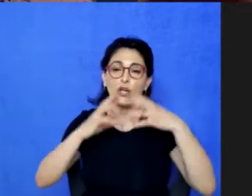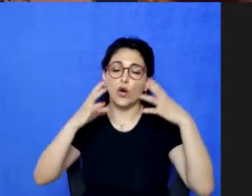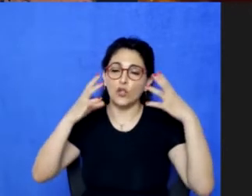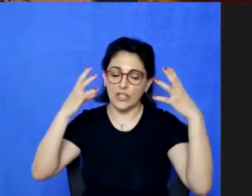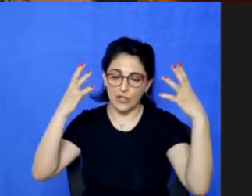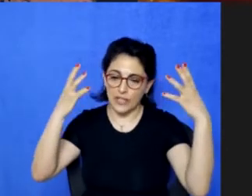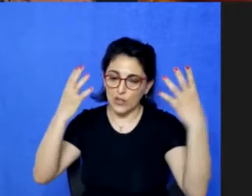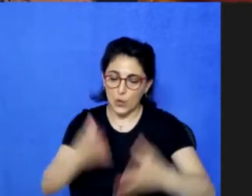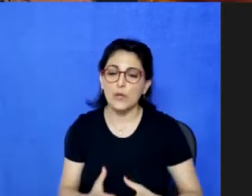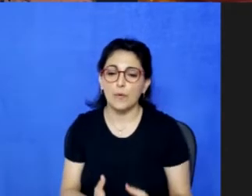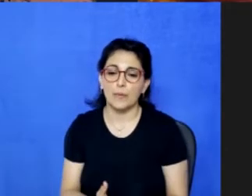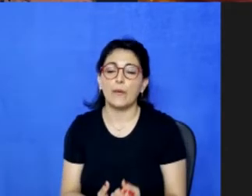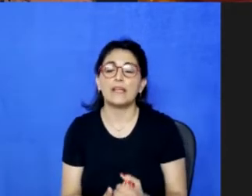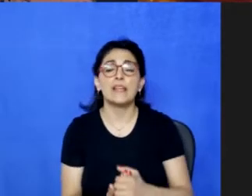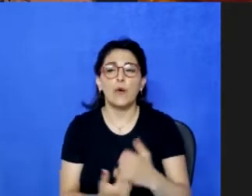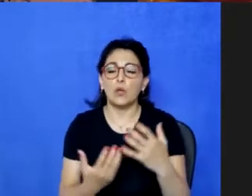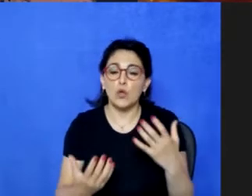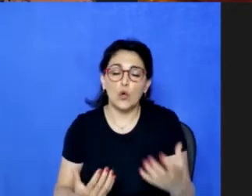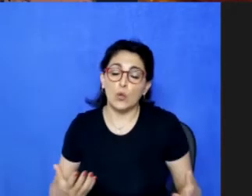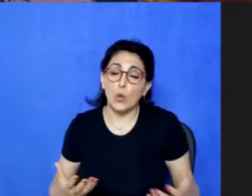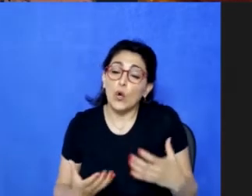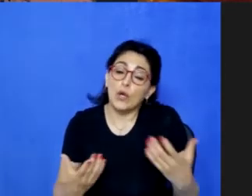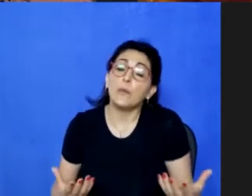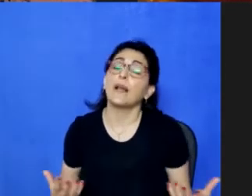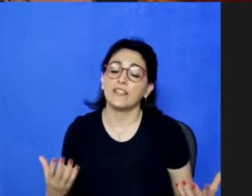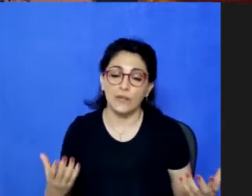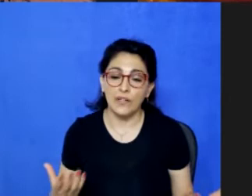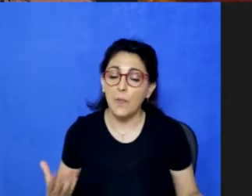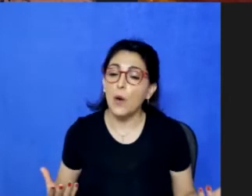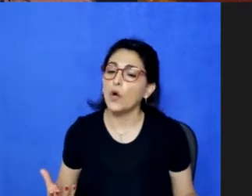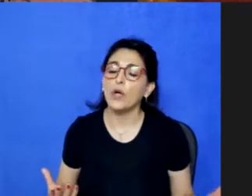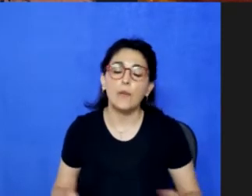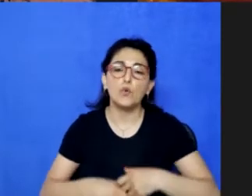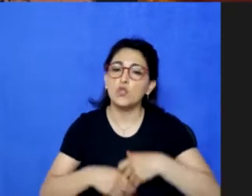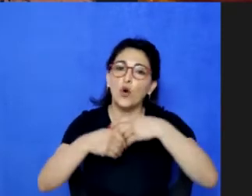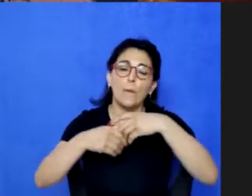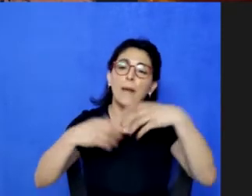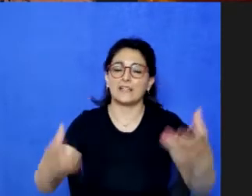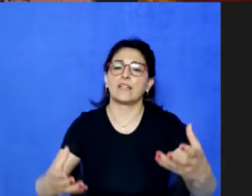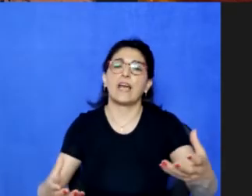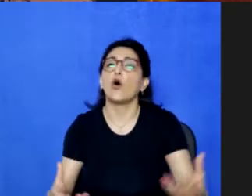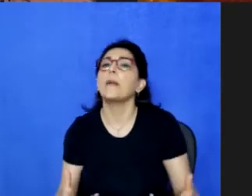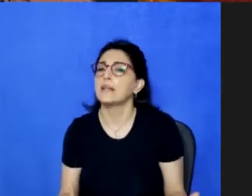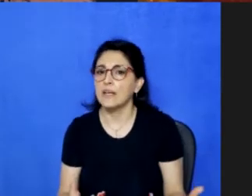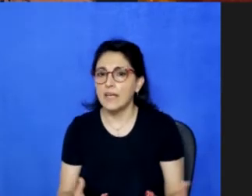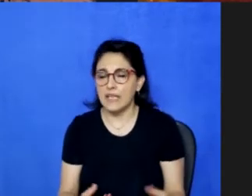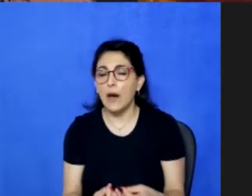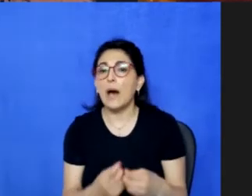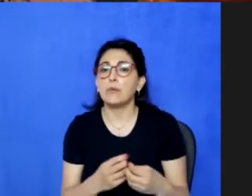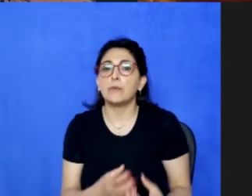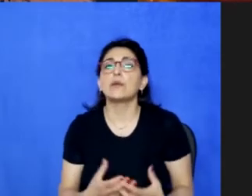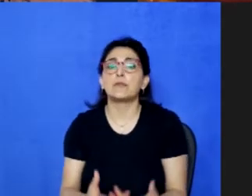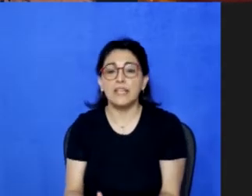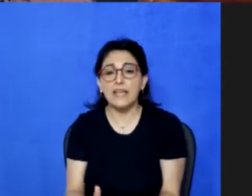aquellos que nos escuchan por primera vez, cuando uno iba al restaurante Mauro, iba mucho más que a comer, iba